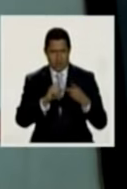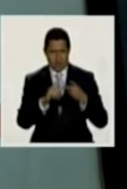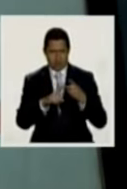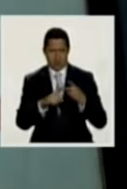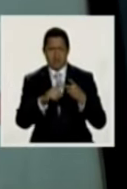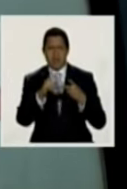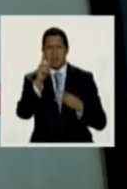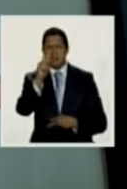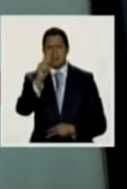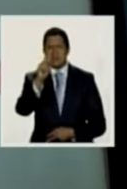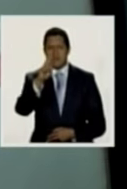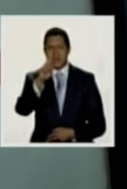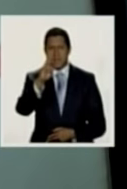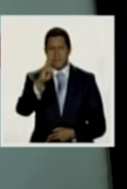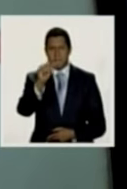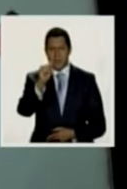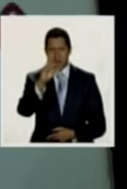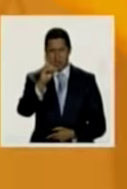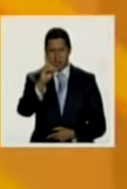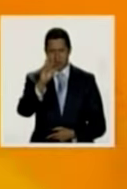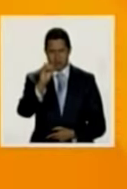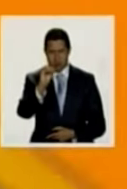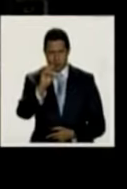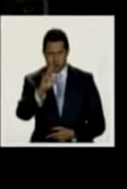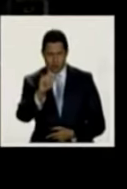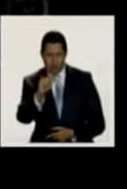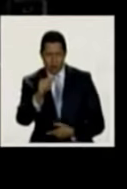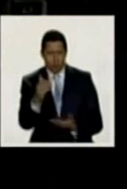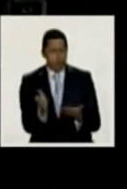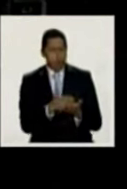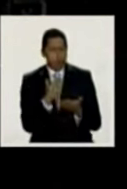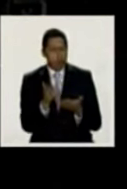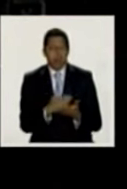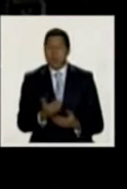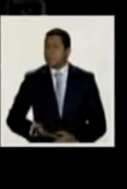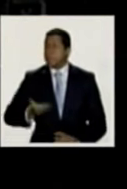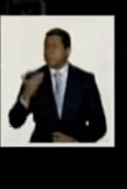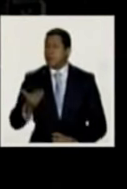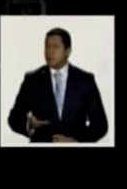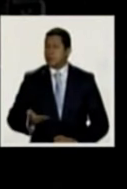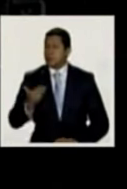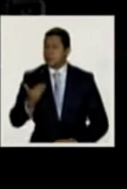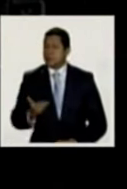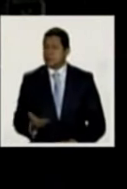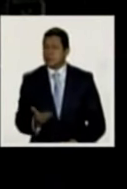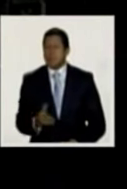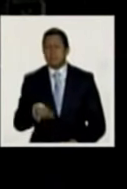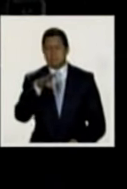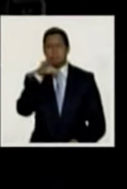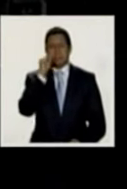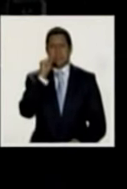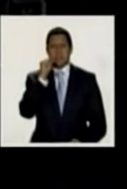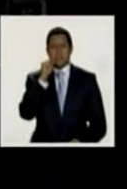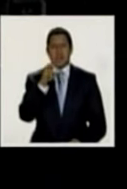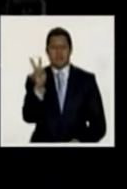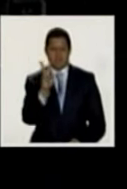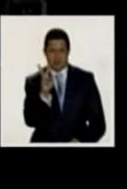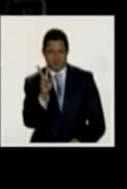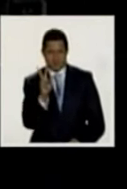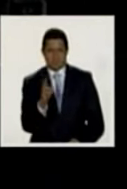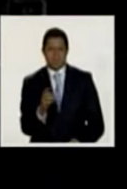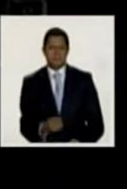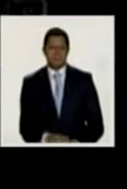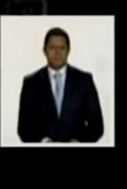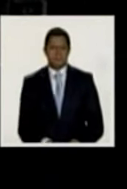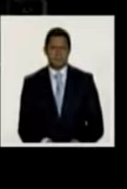está La Trepadora, por ejemplo. La Trepadora es una novela fundamental para entender a Venezuela, ¿no? El